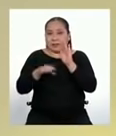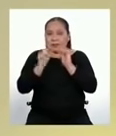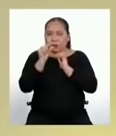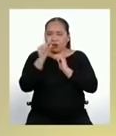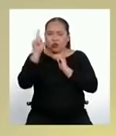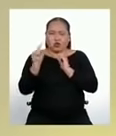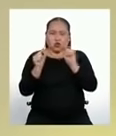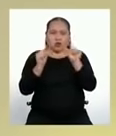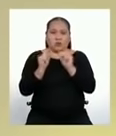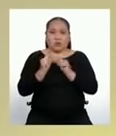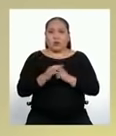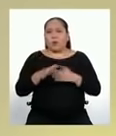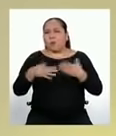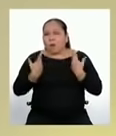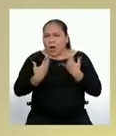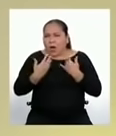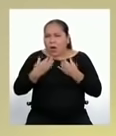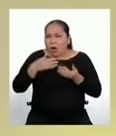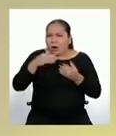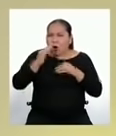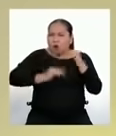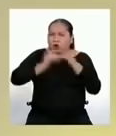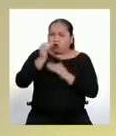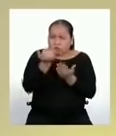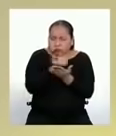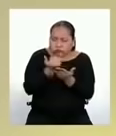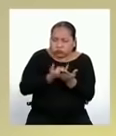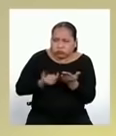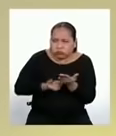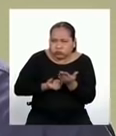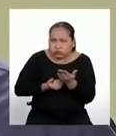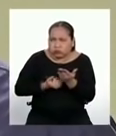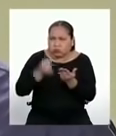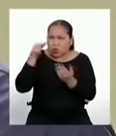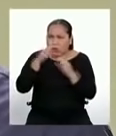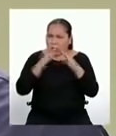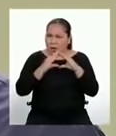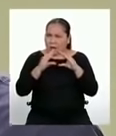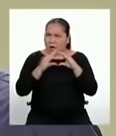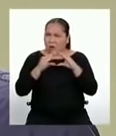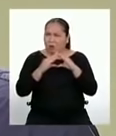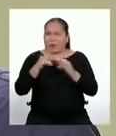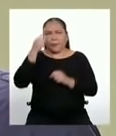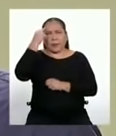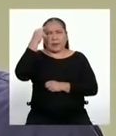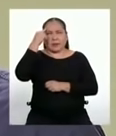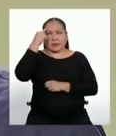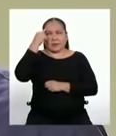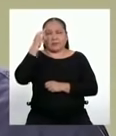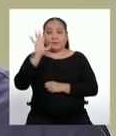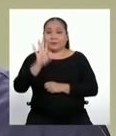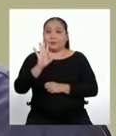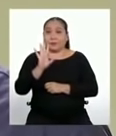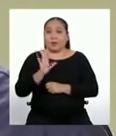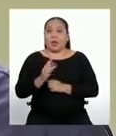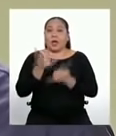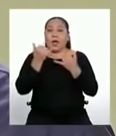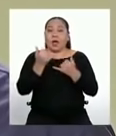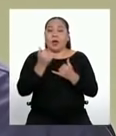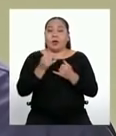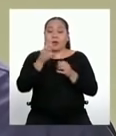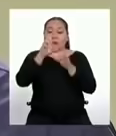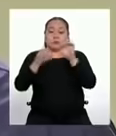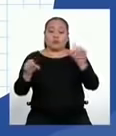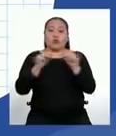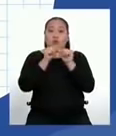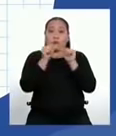triángulo. ¿Se podrá construir un triángulo con la condición dada por Jenny? Considera la longitud de los siguientes 3 segmentos para